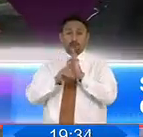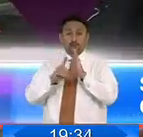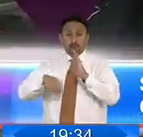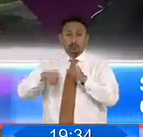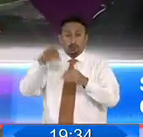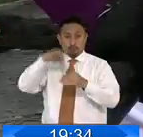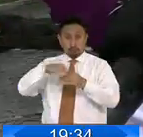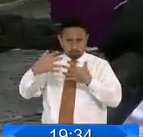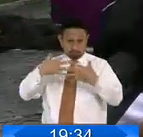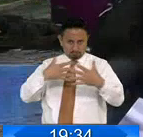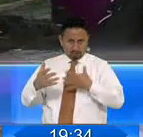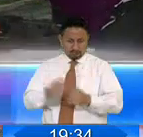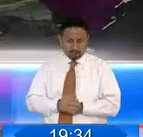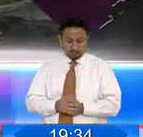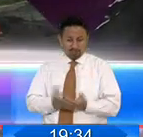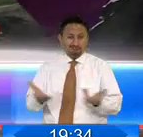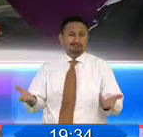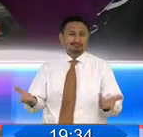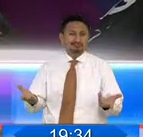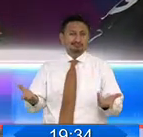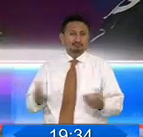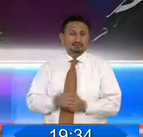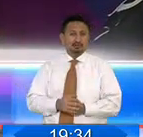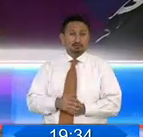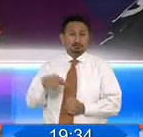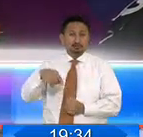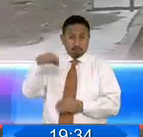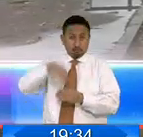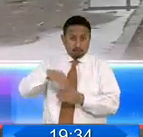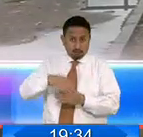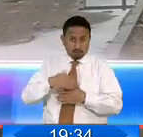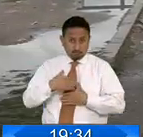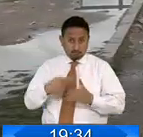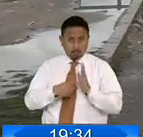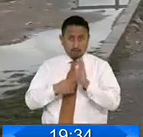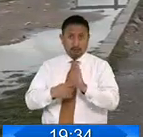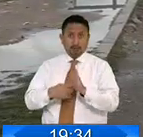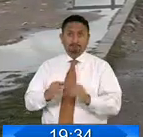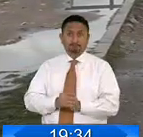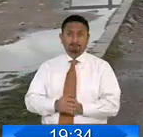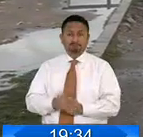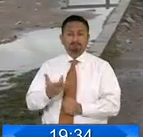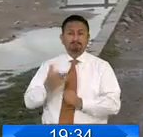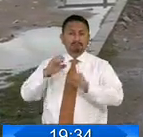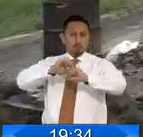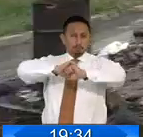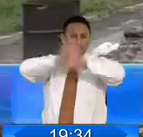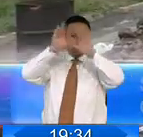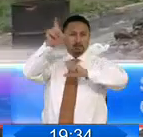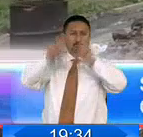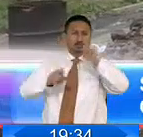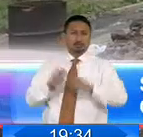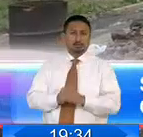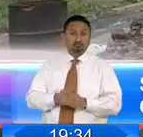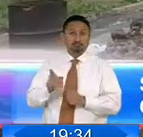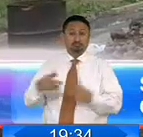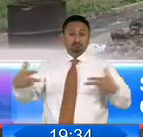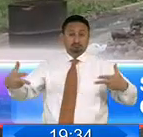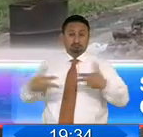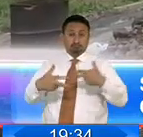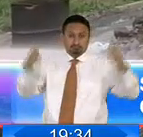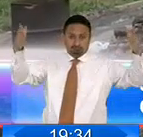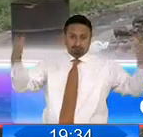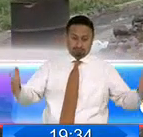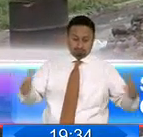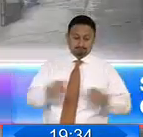transparente los que buscamos que transparente en la votación muestra desde las primeras horas de la mañana los protestantes se impidieron el paso lo que